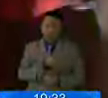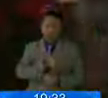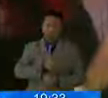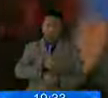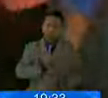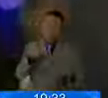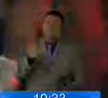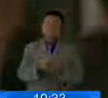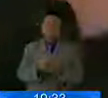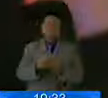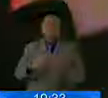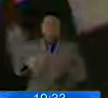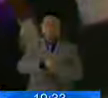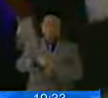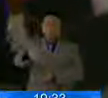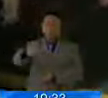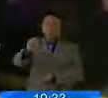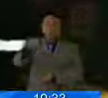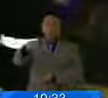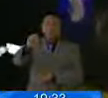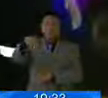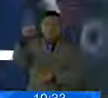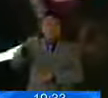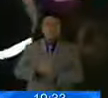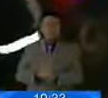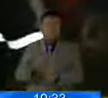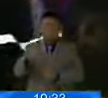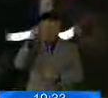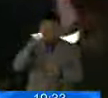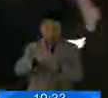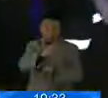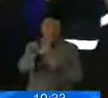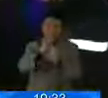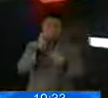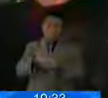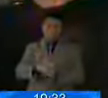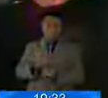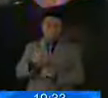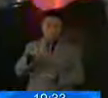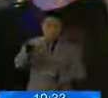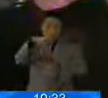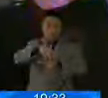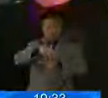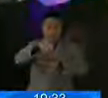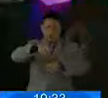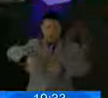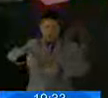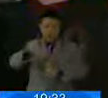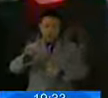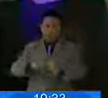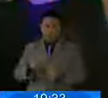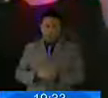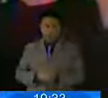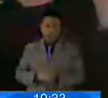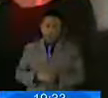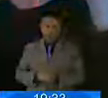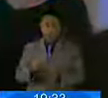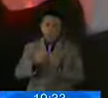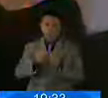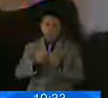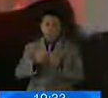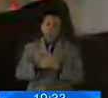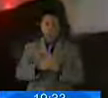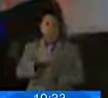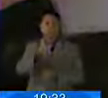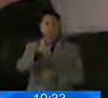accidente aquí sobre la Panamericana Norte. Recordemos que este bus interprovincial venía de Cayambe con dirección a Quito. Es la unidad Flor del